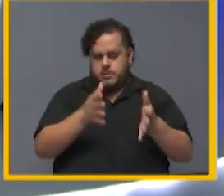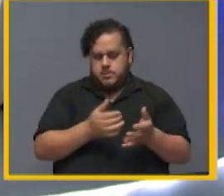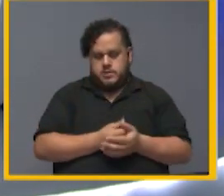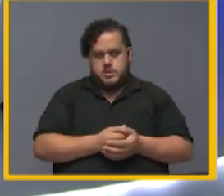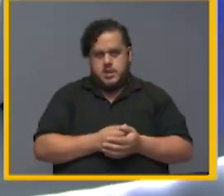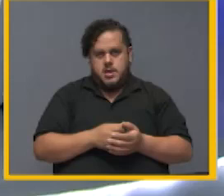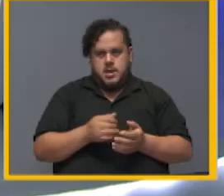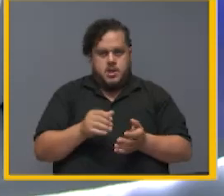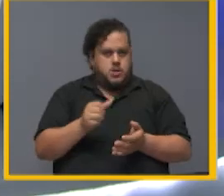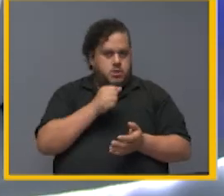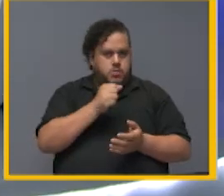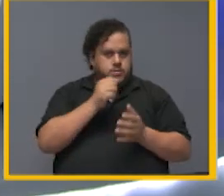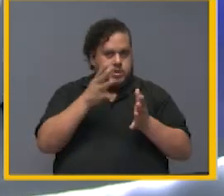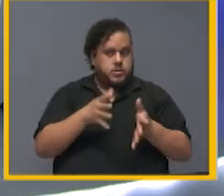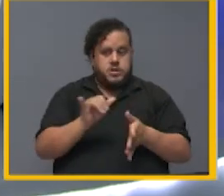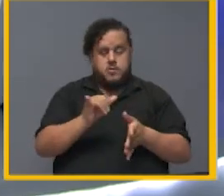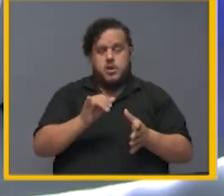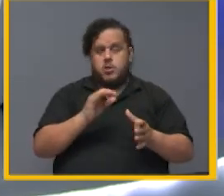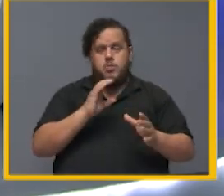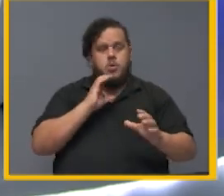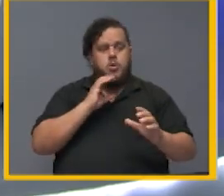Como periodista, como comunicador.